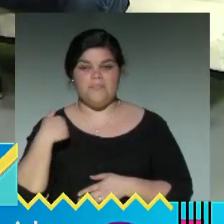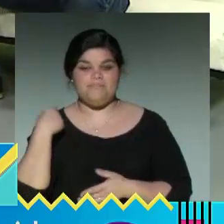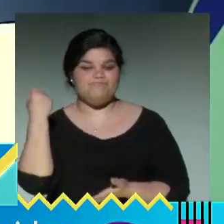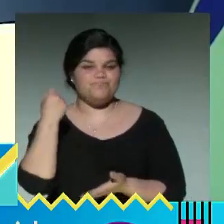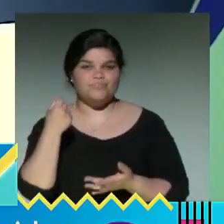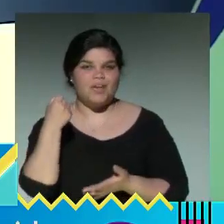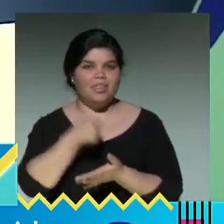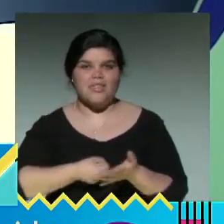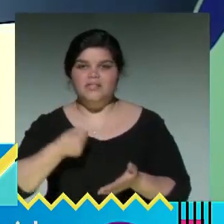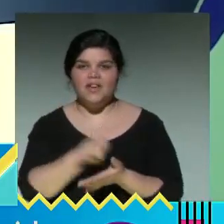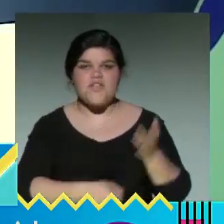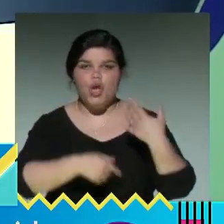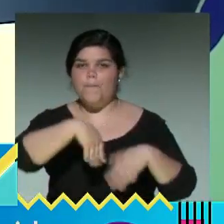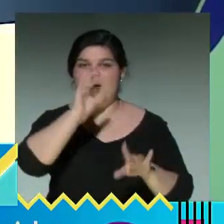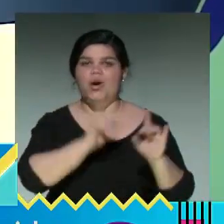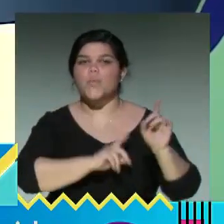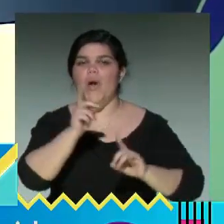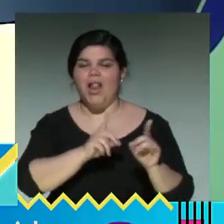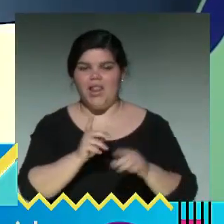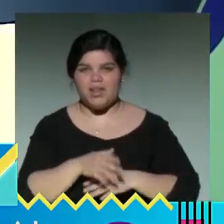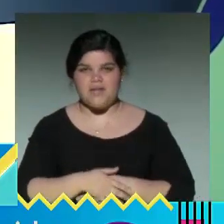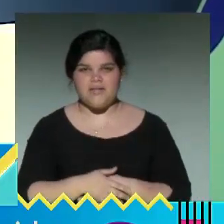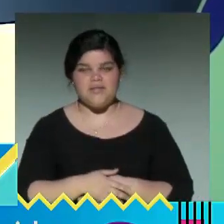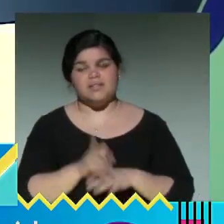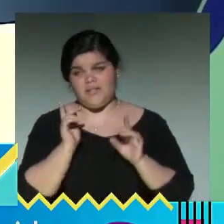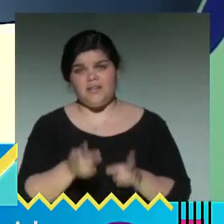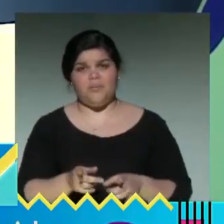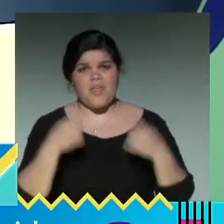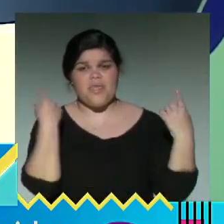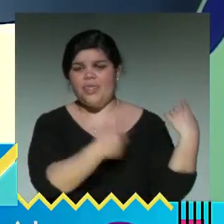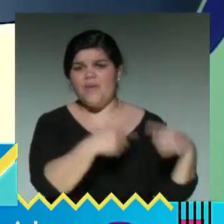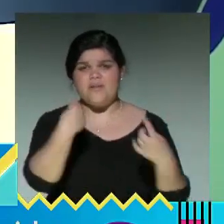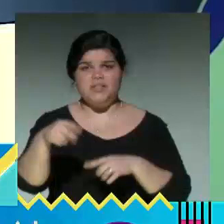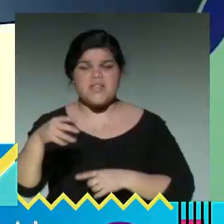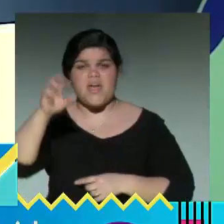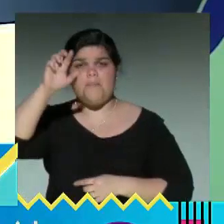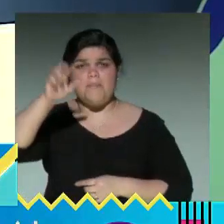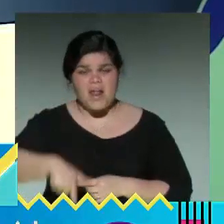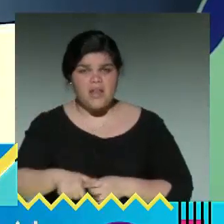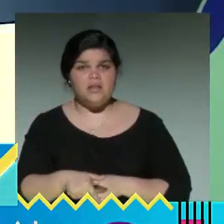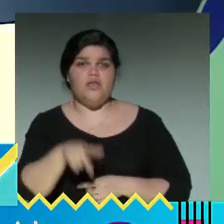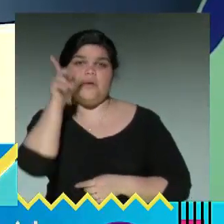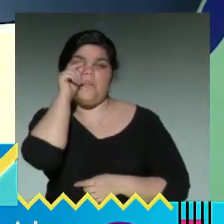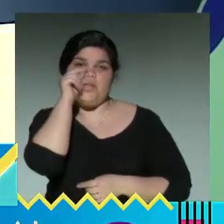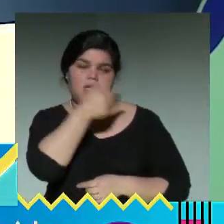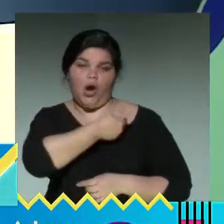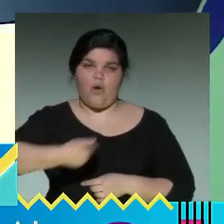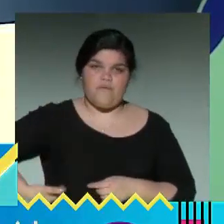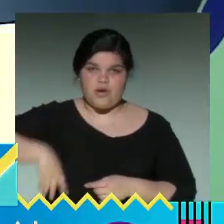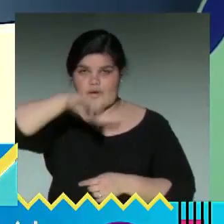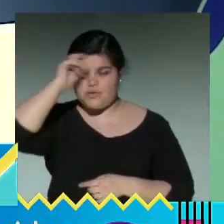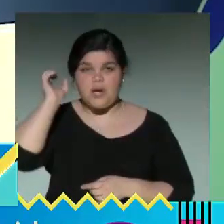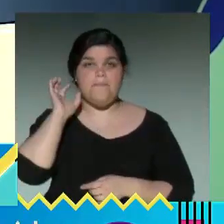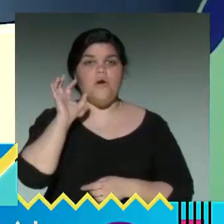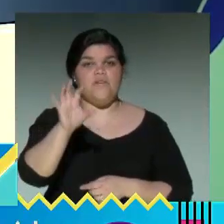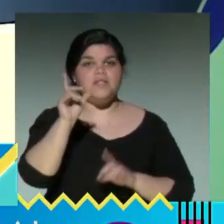de la extensión, que está también asociado a la diversidad de instrumentos de política que tanto el gobierno nacional, provincial y